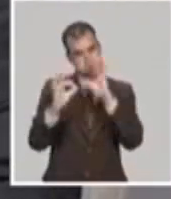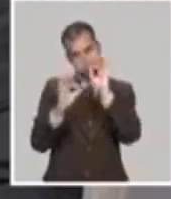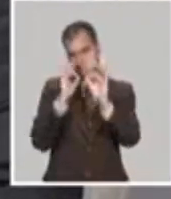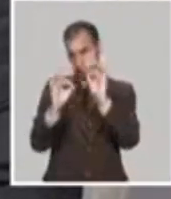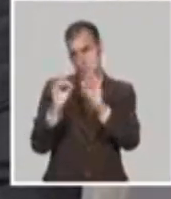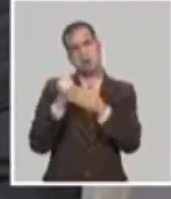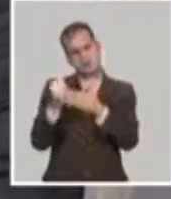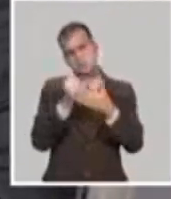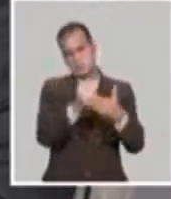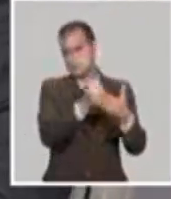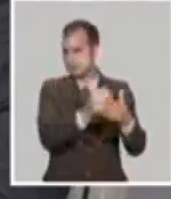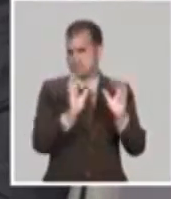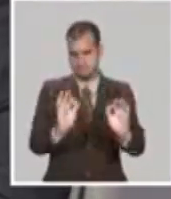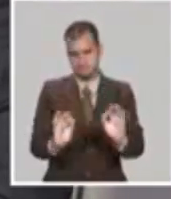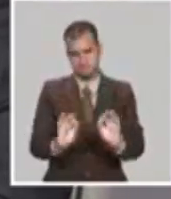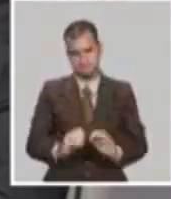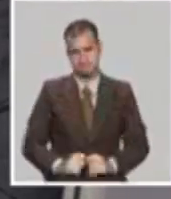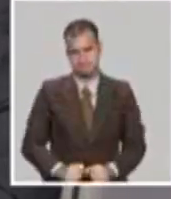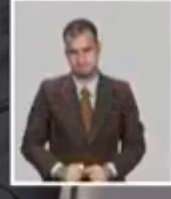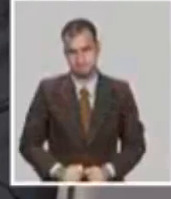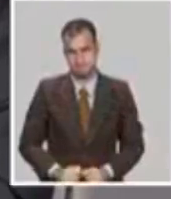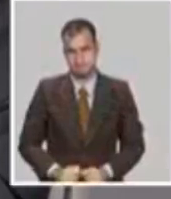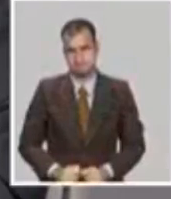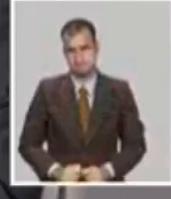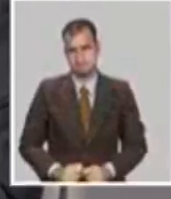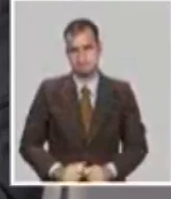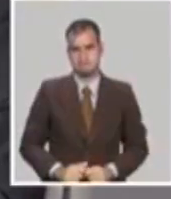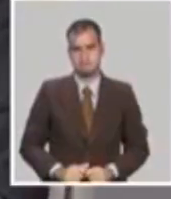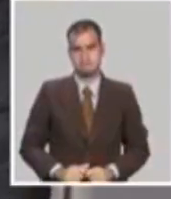consolidar realmente el éxito del enfrentamiento a la pandemia,